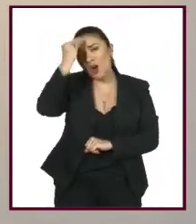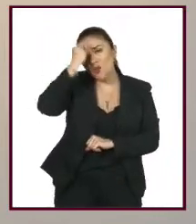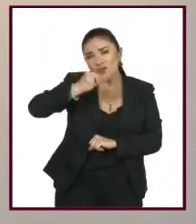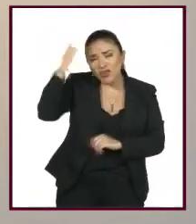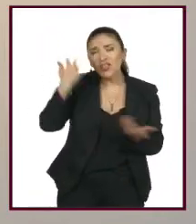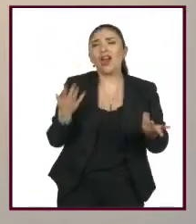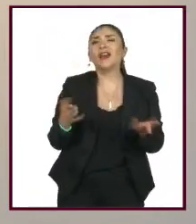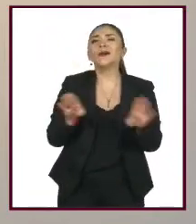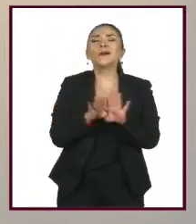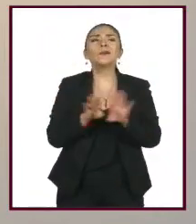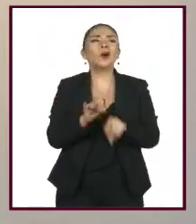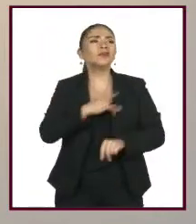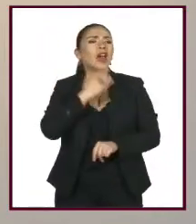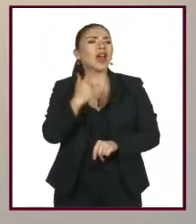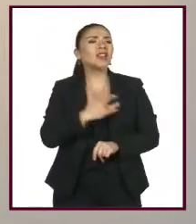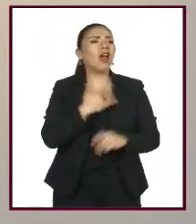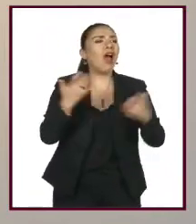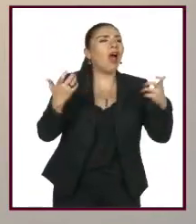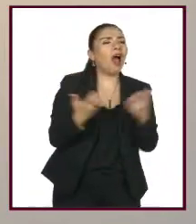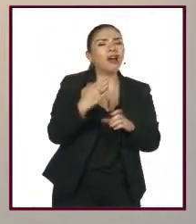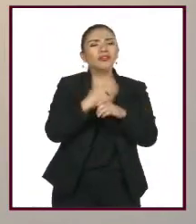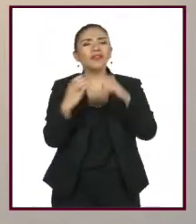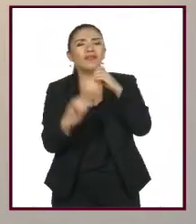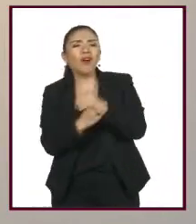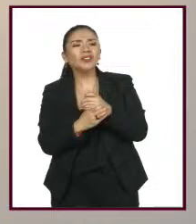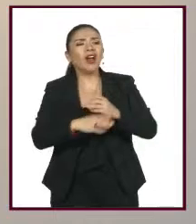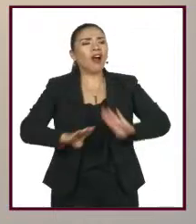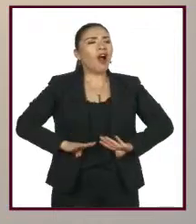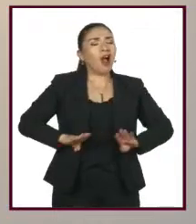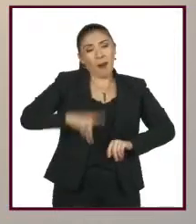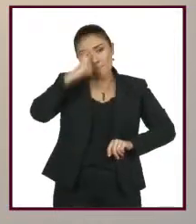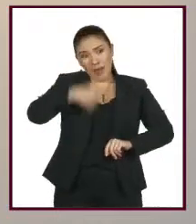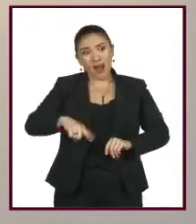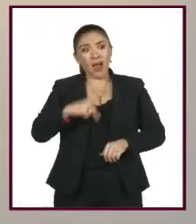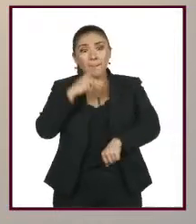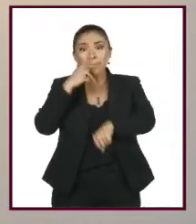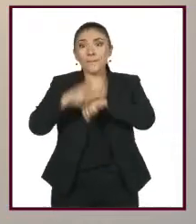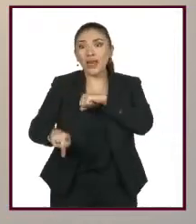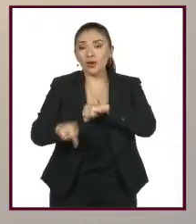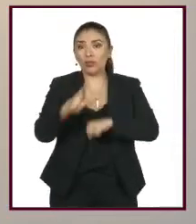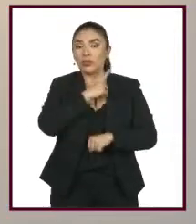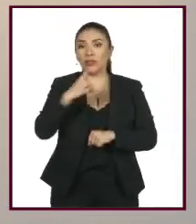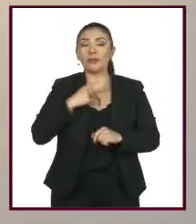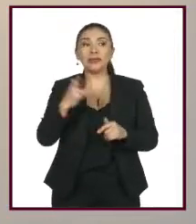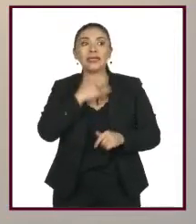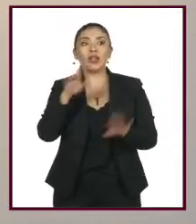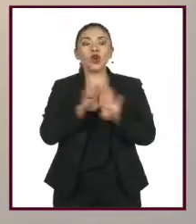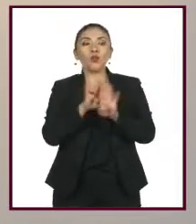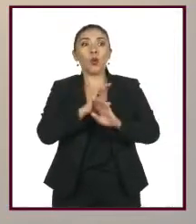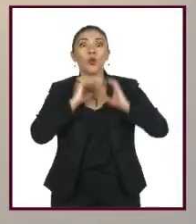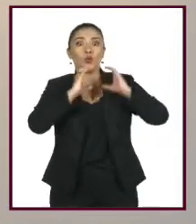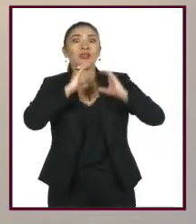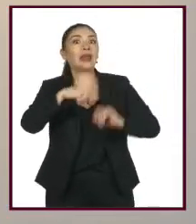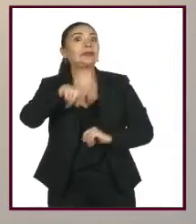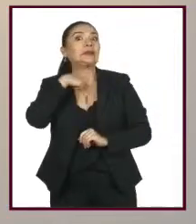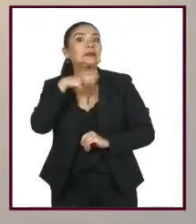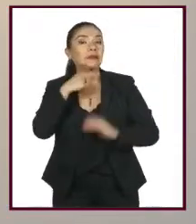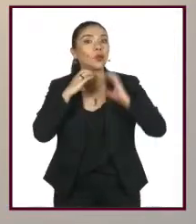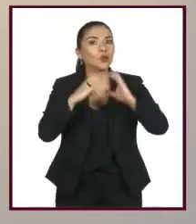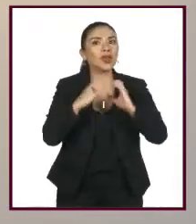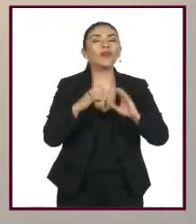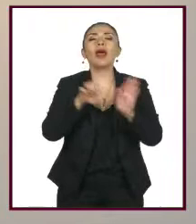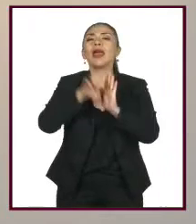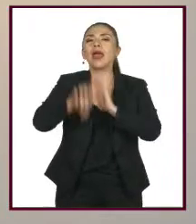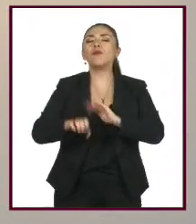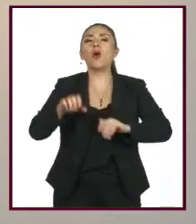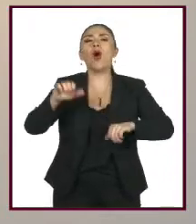control inhibitorio de realizar algunas actividades que nos ponen en riesgo, ¿no?, que normalmente tenemos como un freno, ¿no?, por ejemplo, de, no sé, cruzar